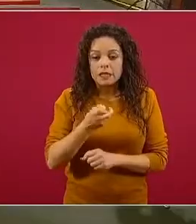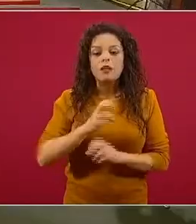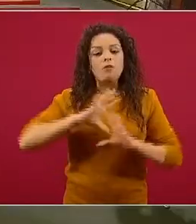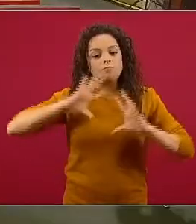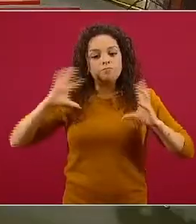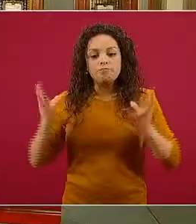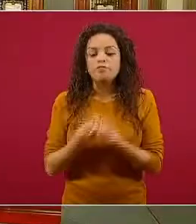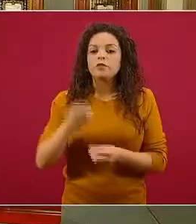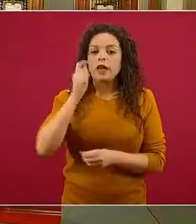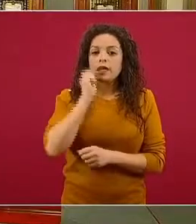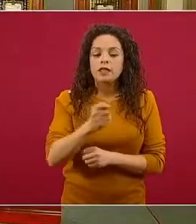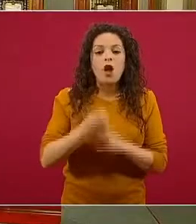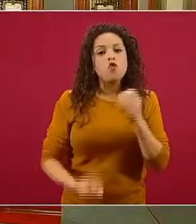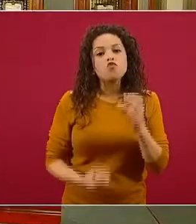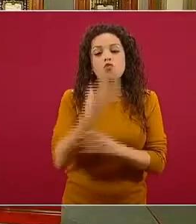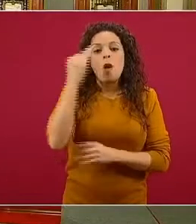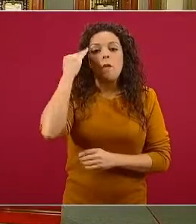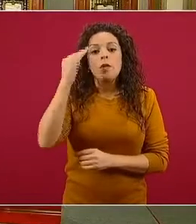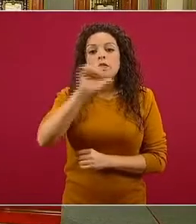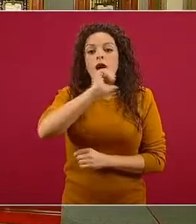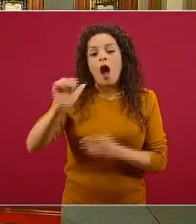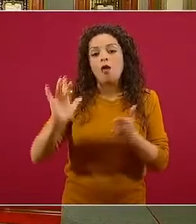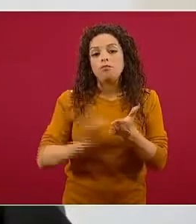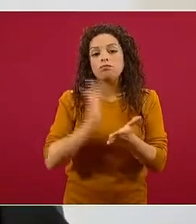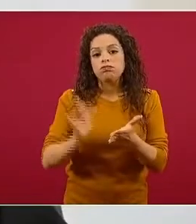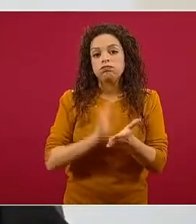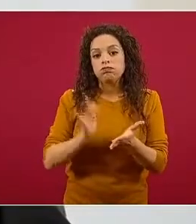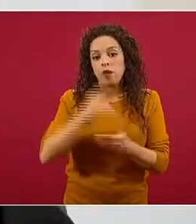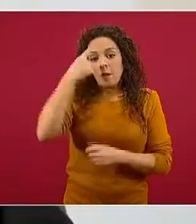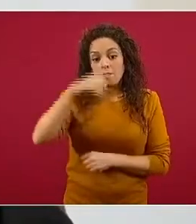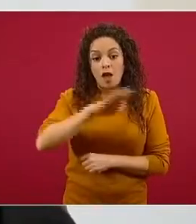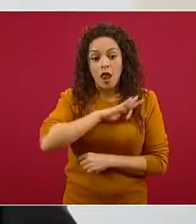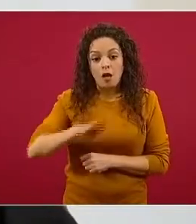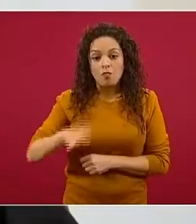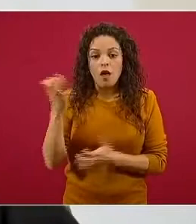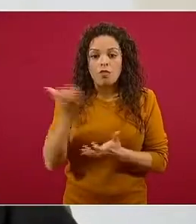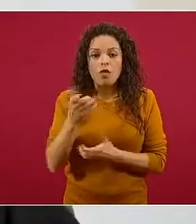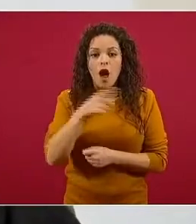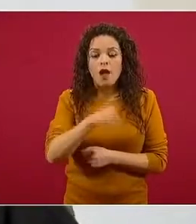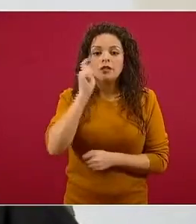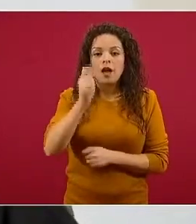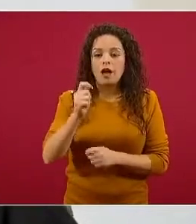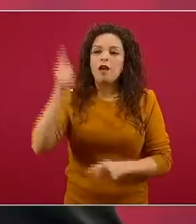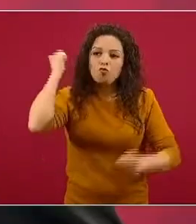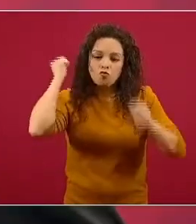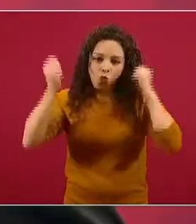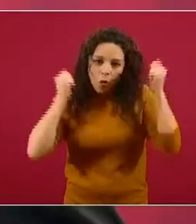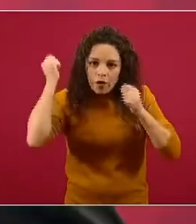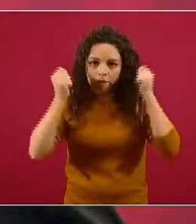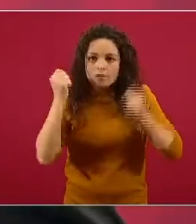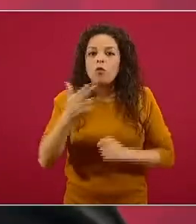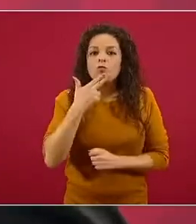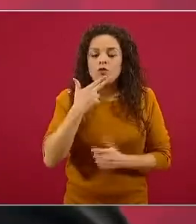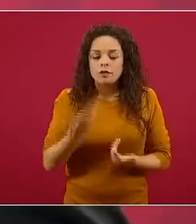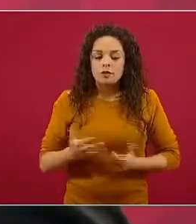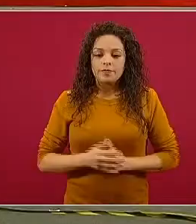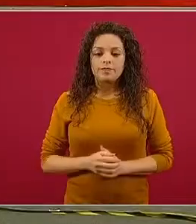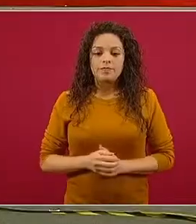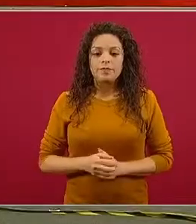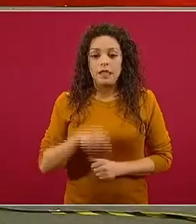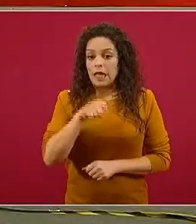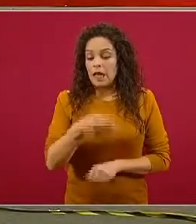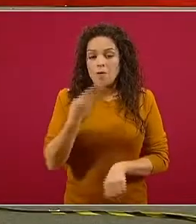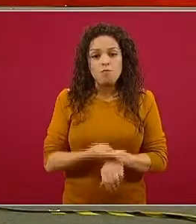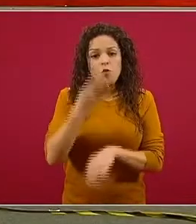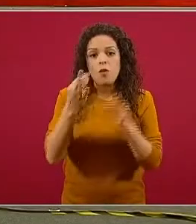la nueva era de la digitalización en la comercialización turística. Las relaciones públicas es parte fundamental